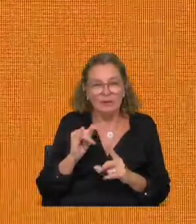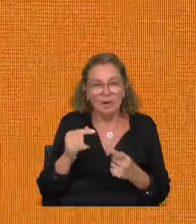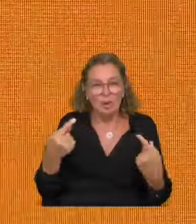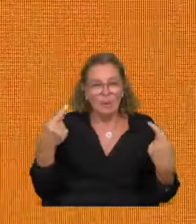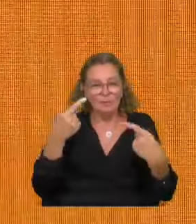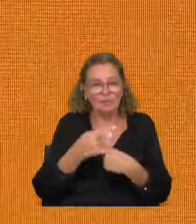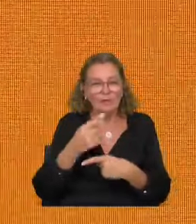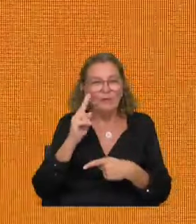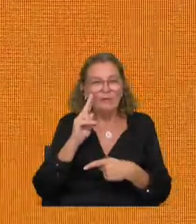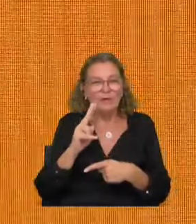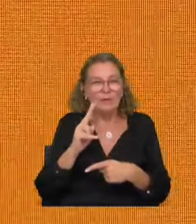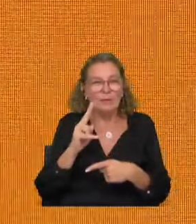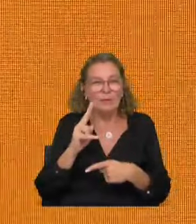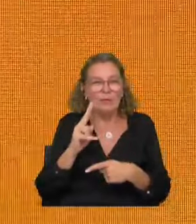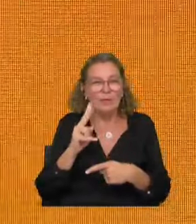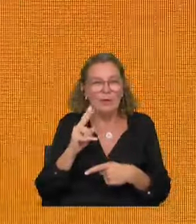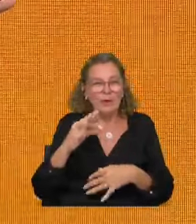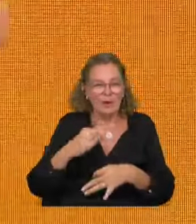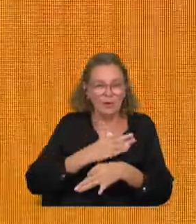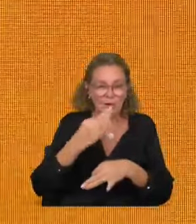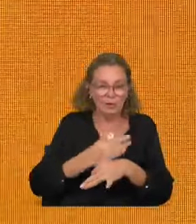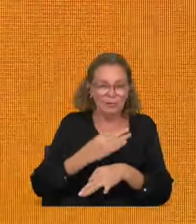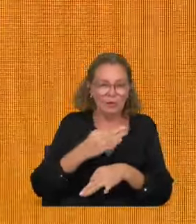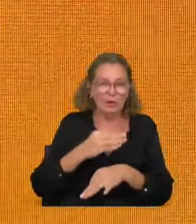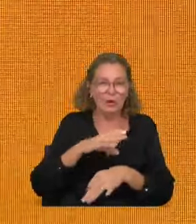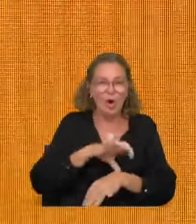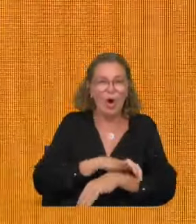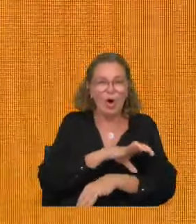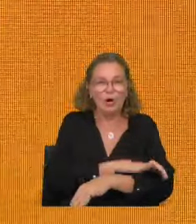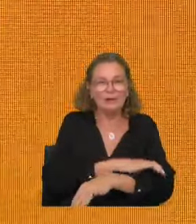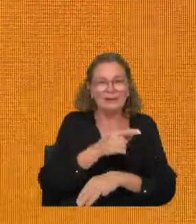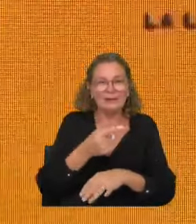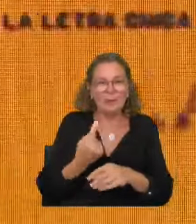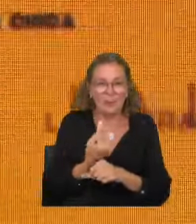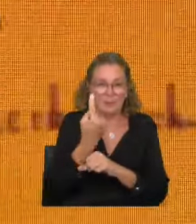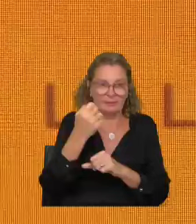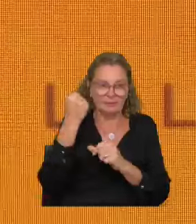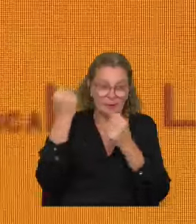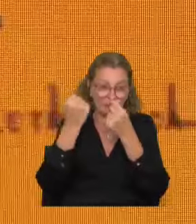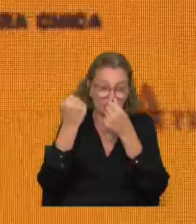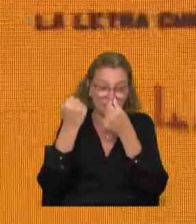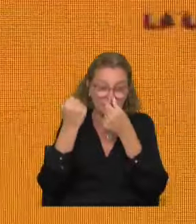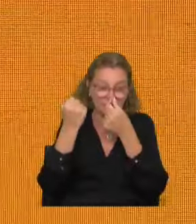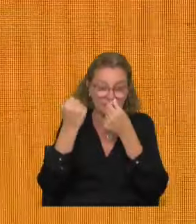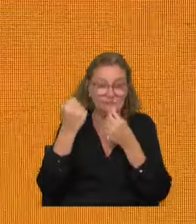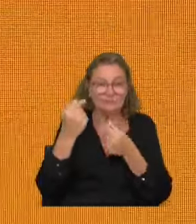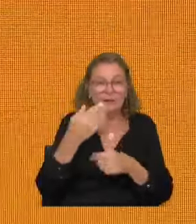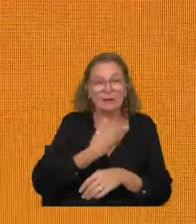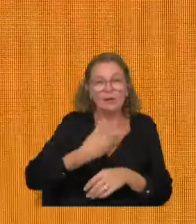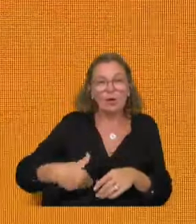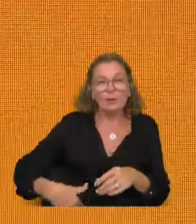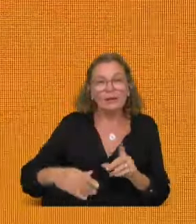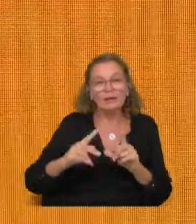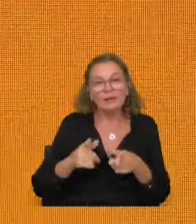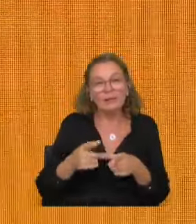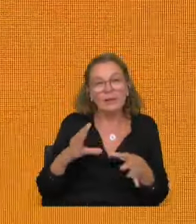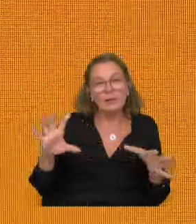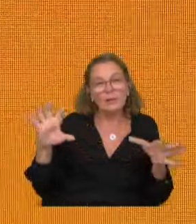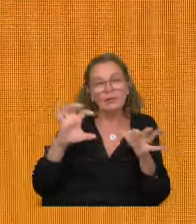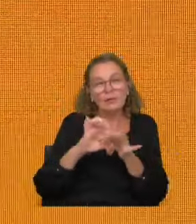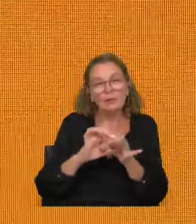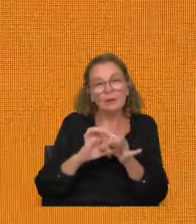aparecen los precandidatos Carolina Cos y lamand duor y como como actores centrales en en el caso del gobierno también vinculado